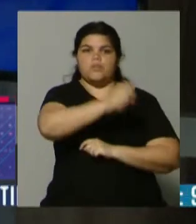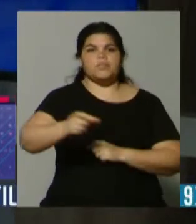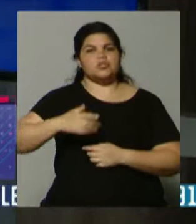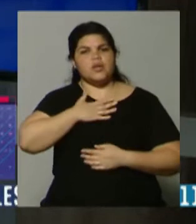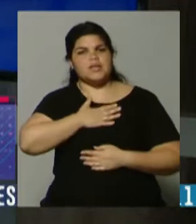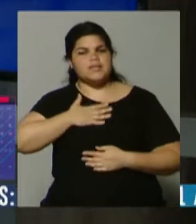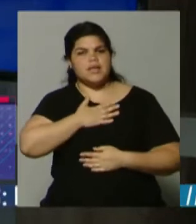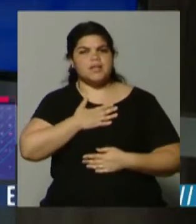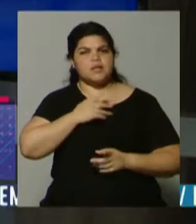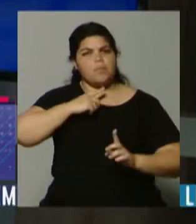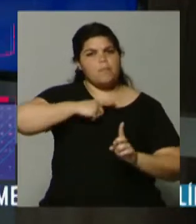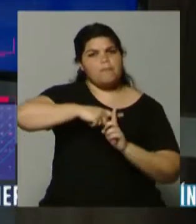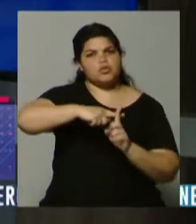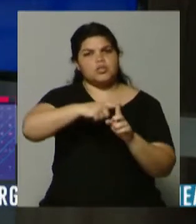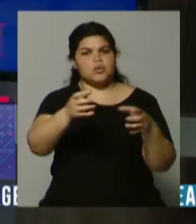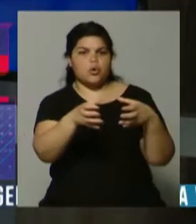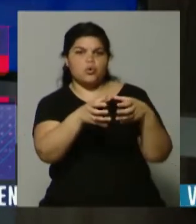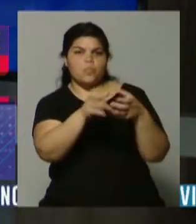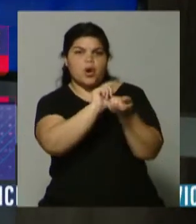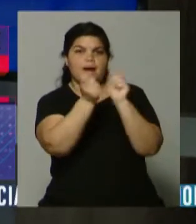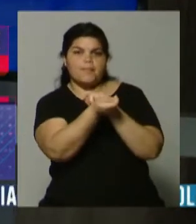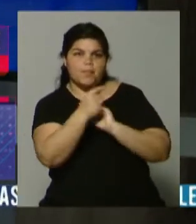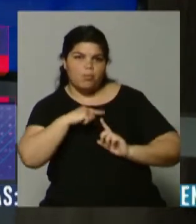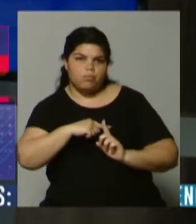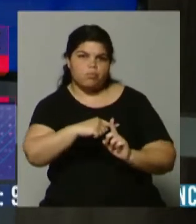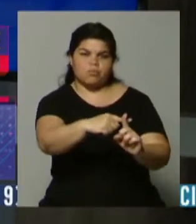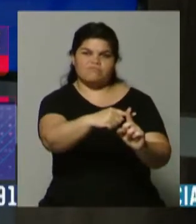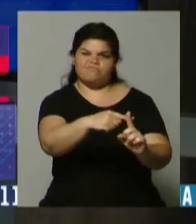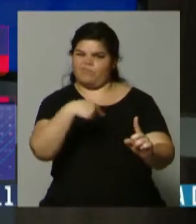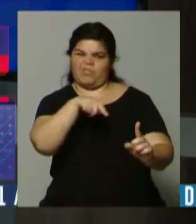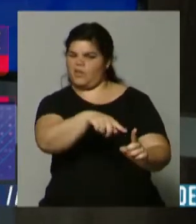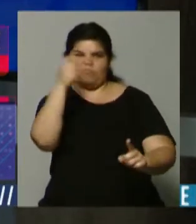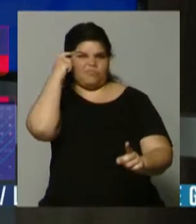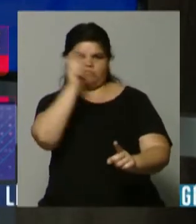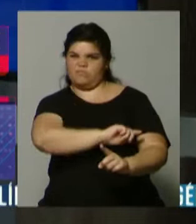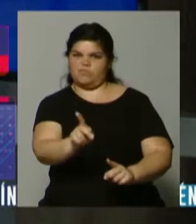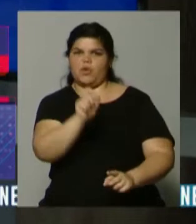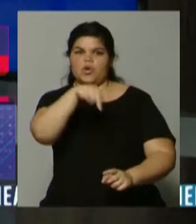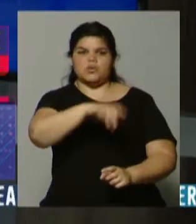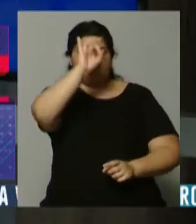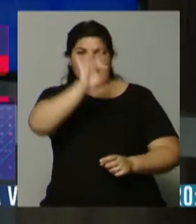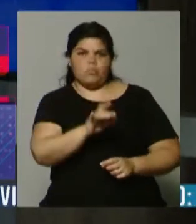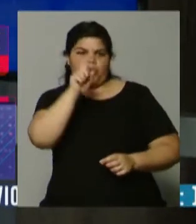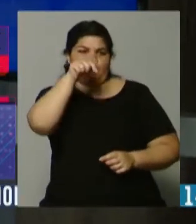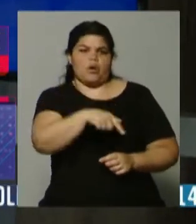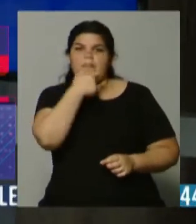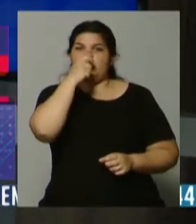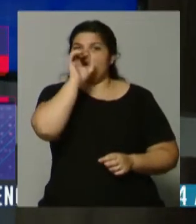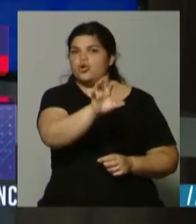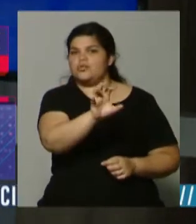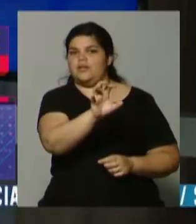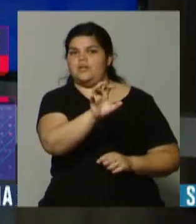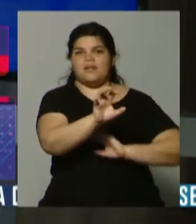mirando más favorablemente a Cambiemos en general. Yo creo que no. Yo creo que en realidad es muy provincial lo que está pasando. Creo que hay una ponderación muy